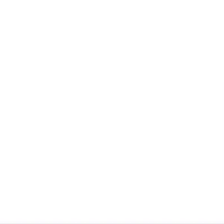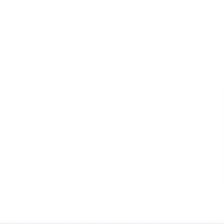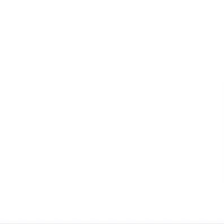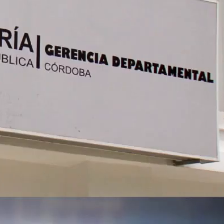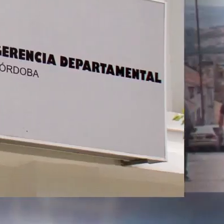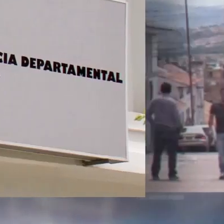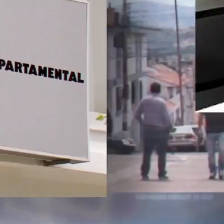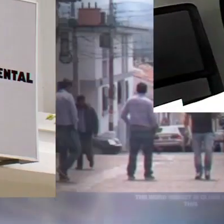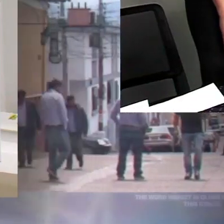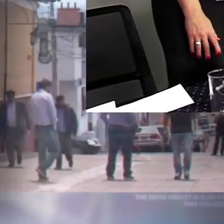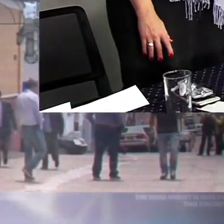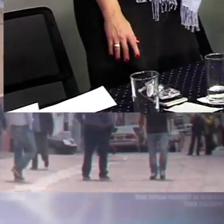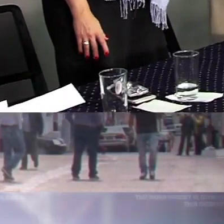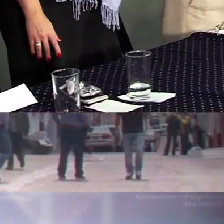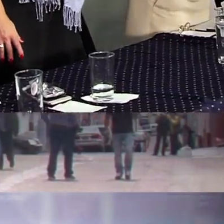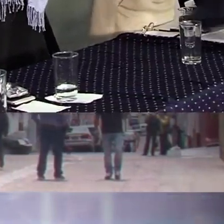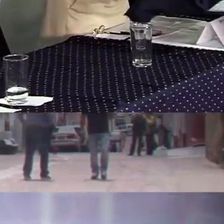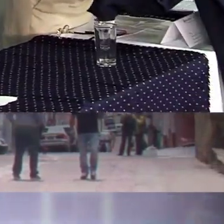República.